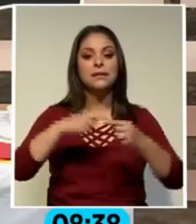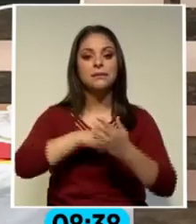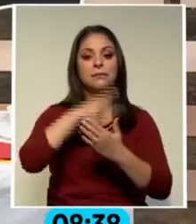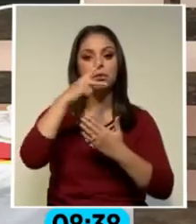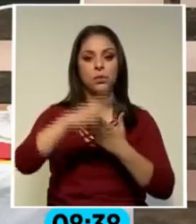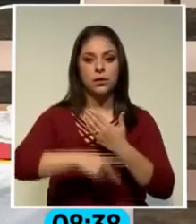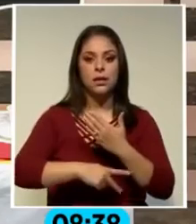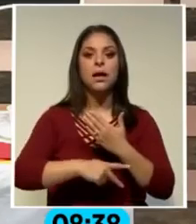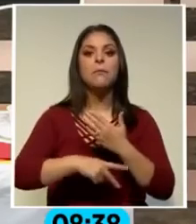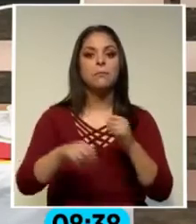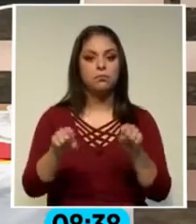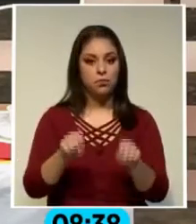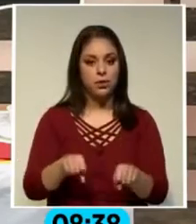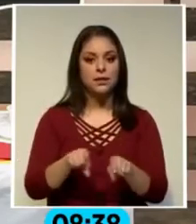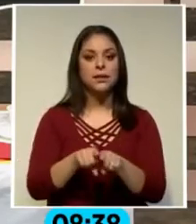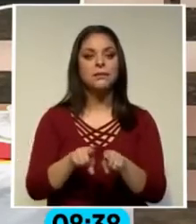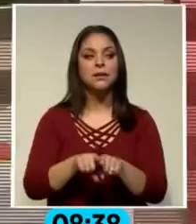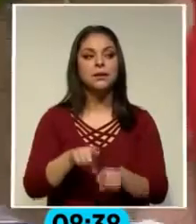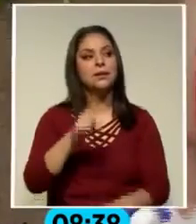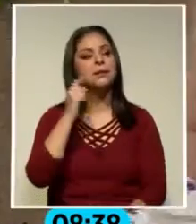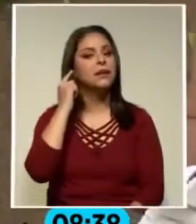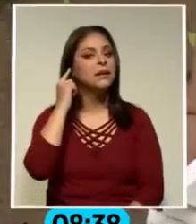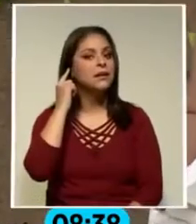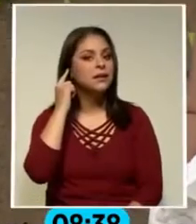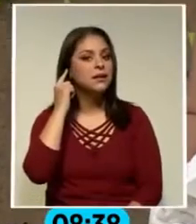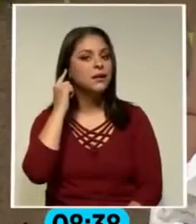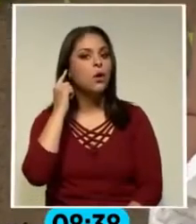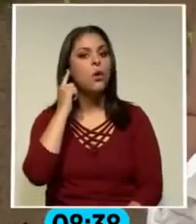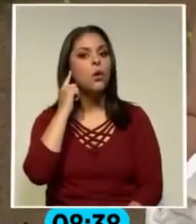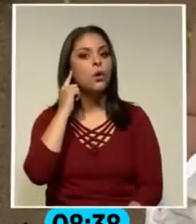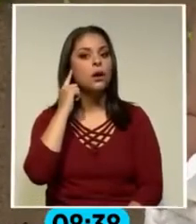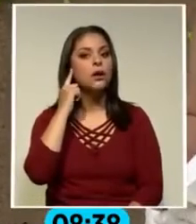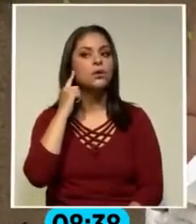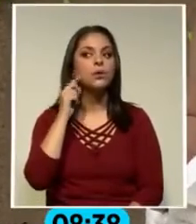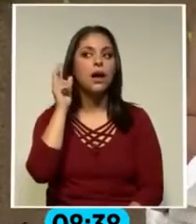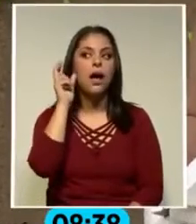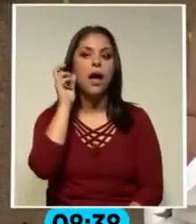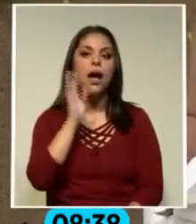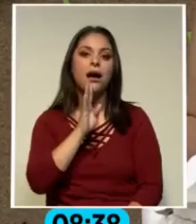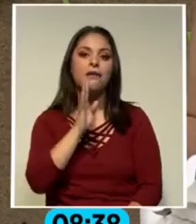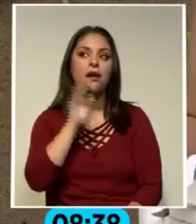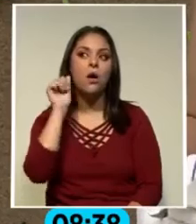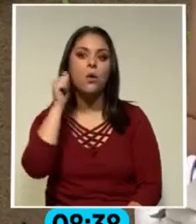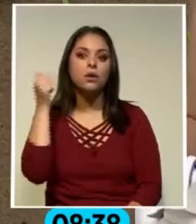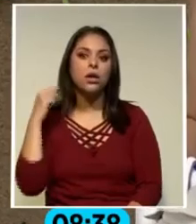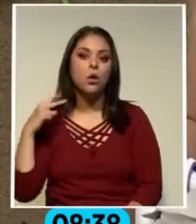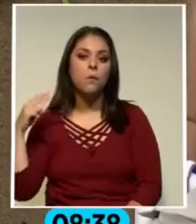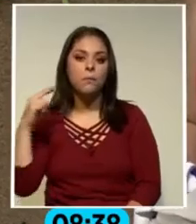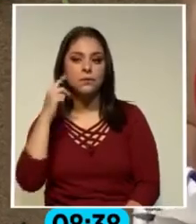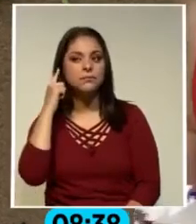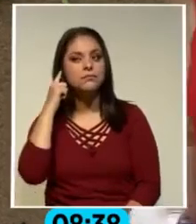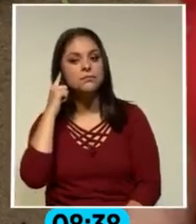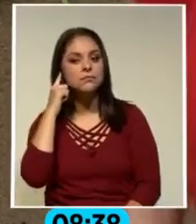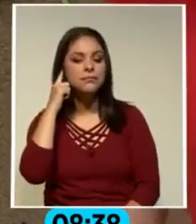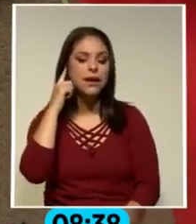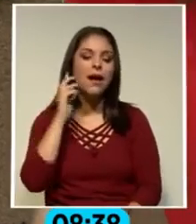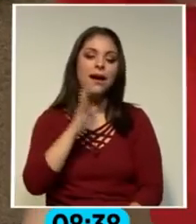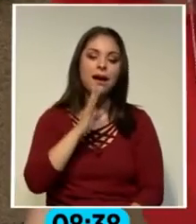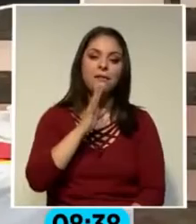todas ustedes. Por el oído también nos hablan otra compañera que se llama Ale y otros compañeros. Hoy está Sebas,